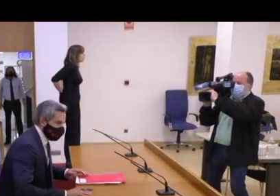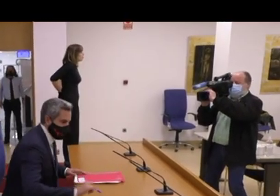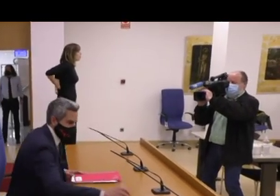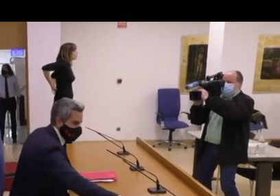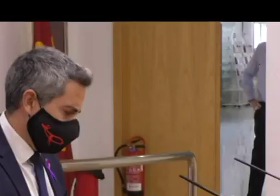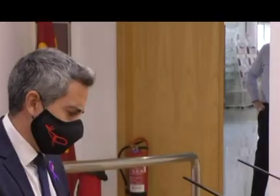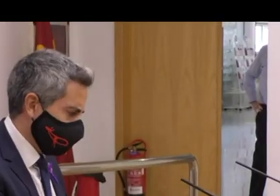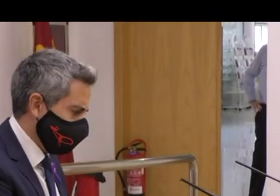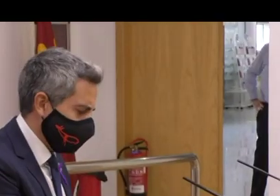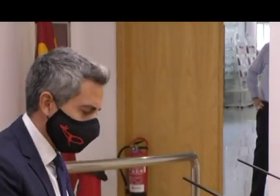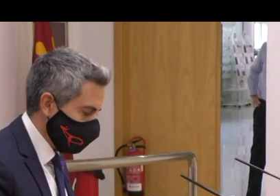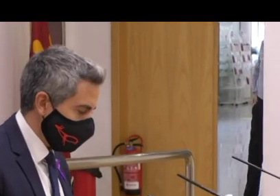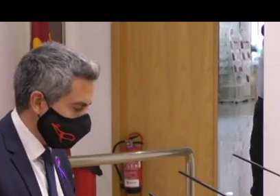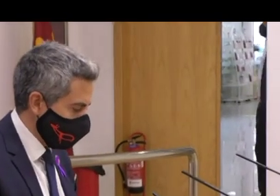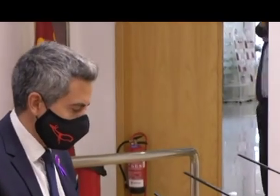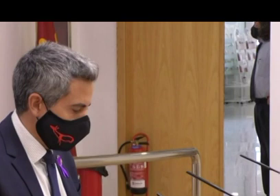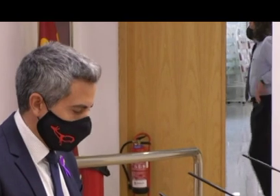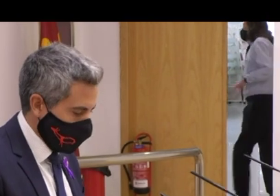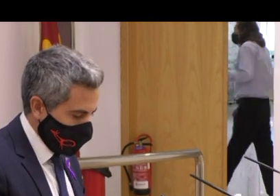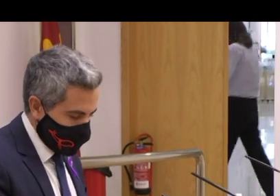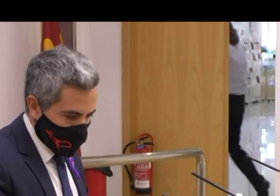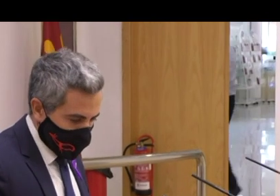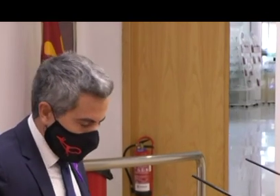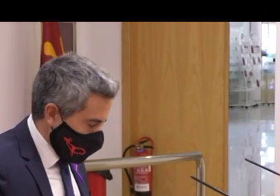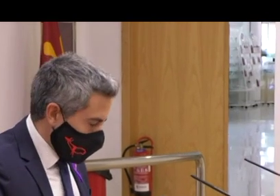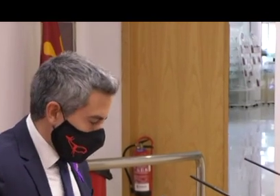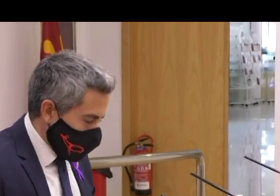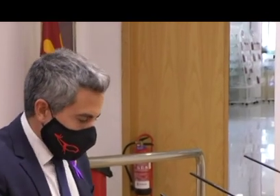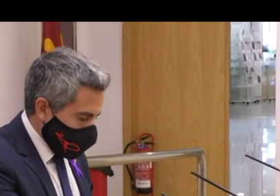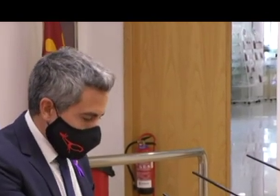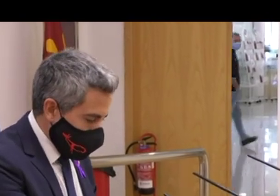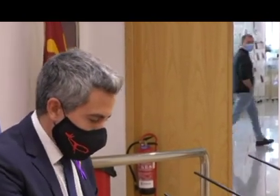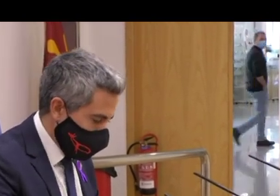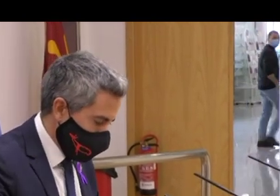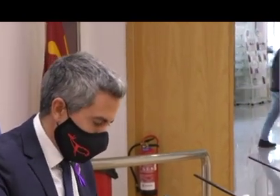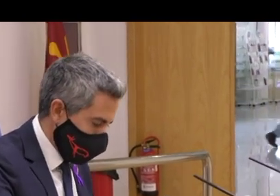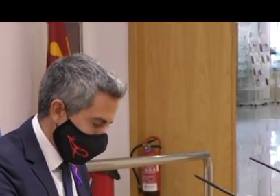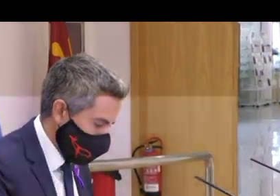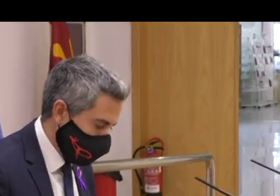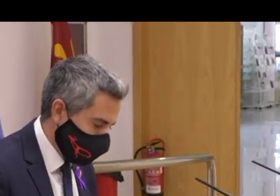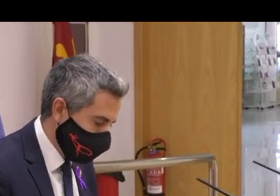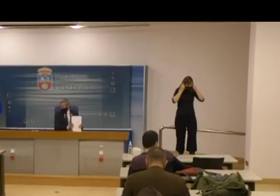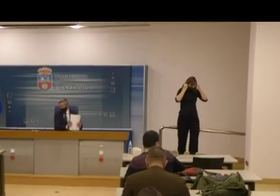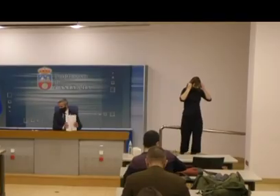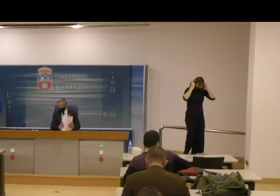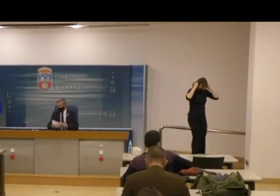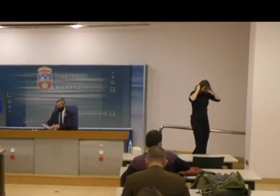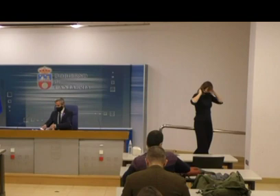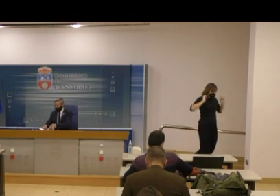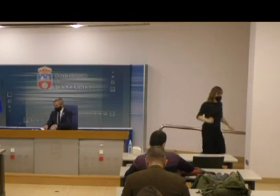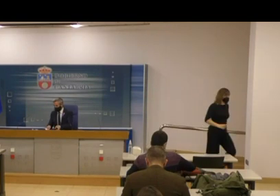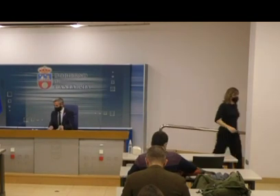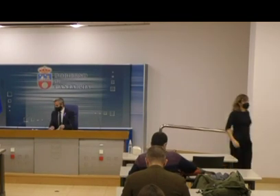solicitar durante un plazo máximo de 15 días hábiles a contar desde su publicación. La tramitación de estas